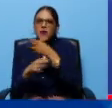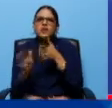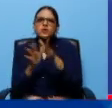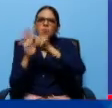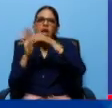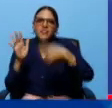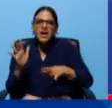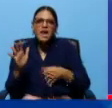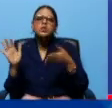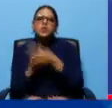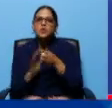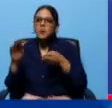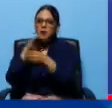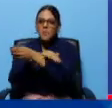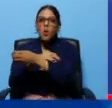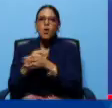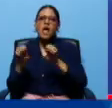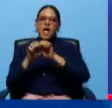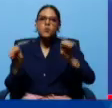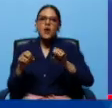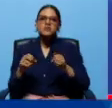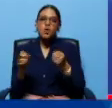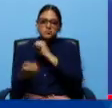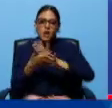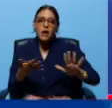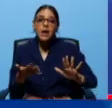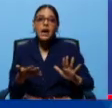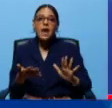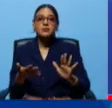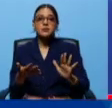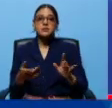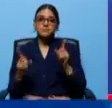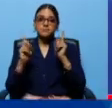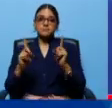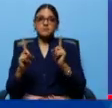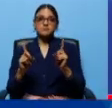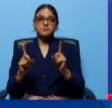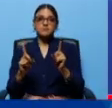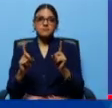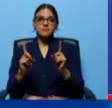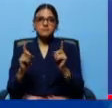derecho constitucional a una educación gratuita.